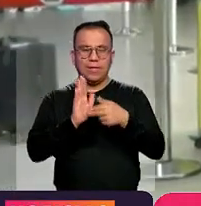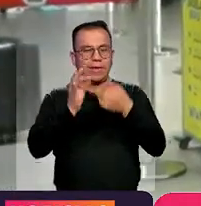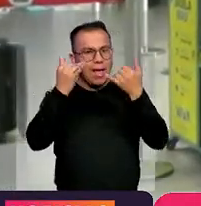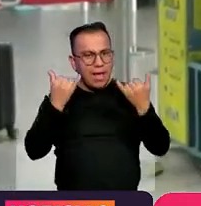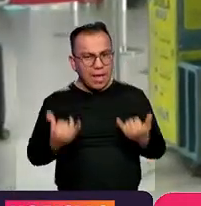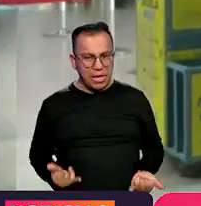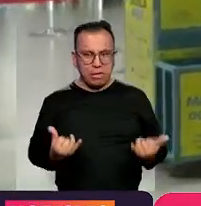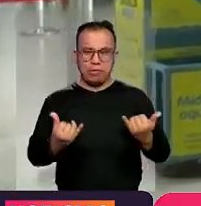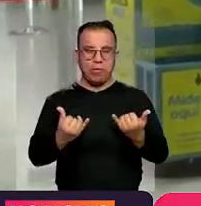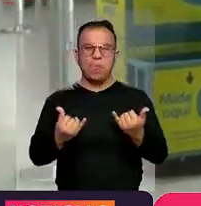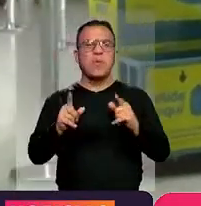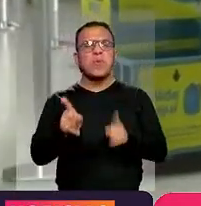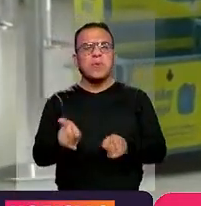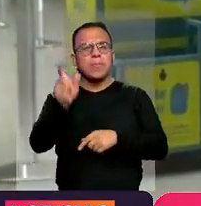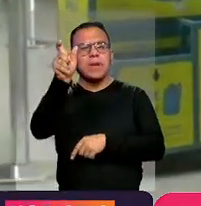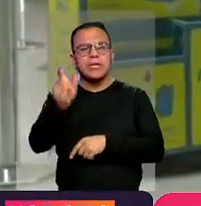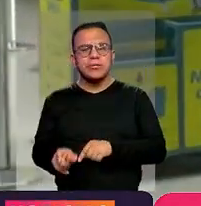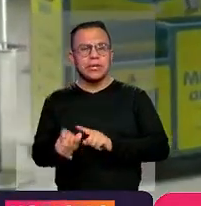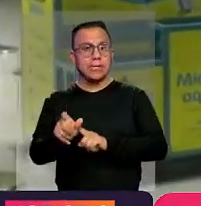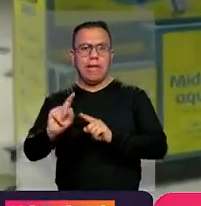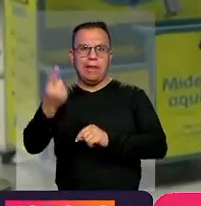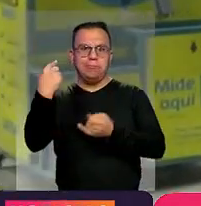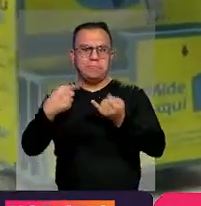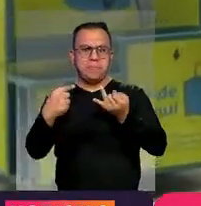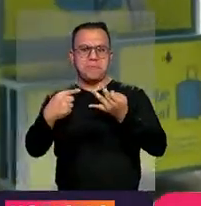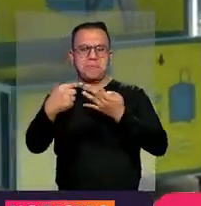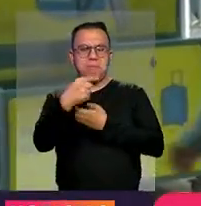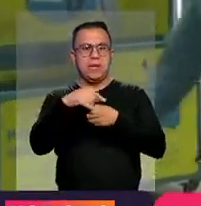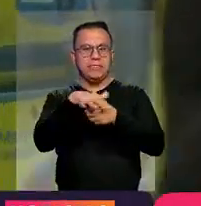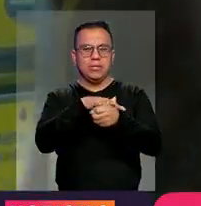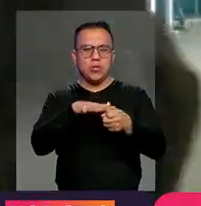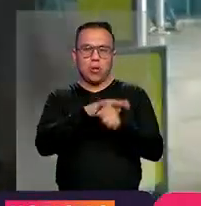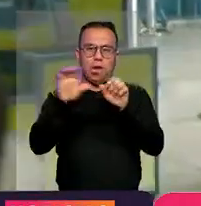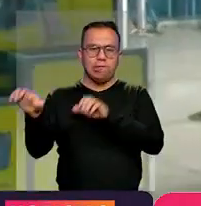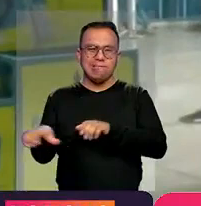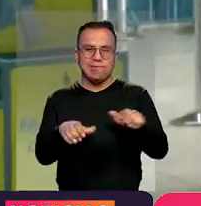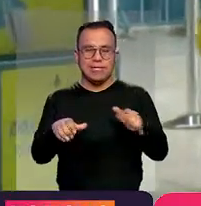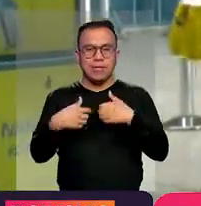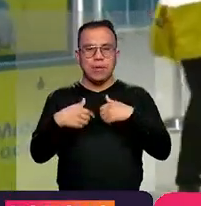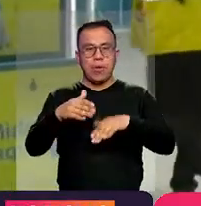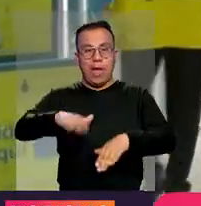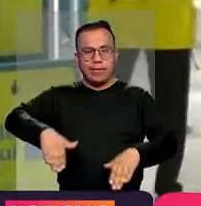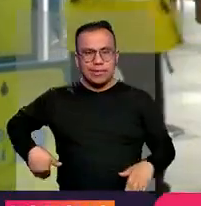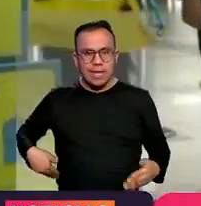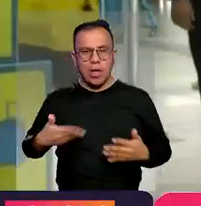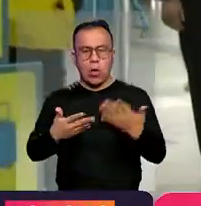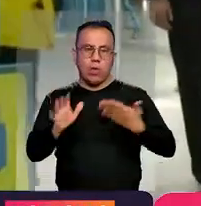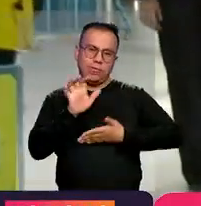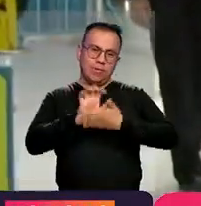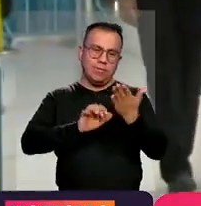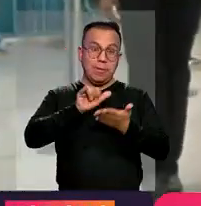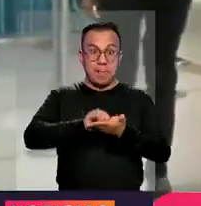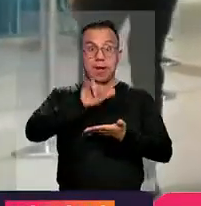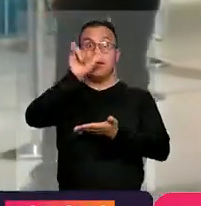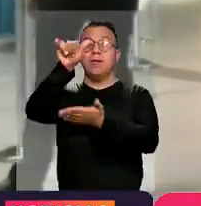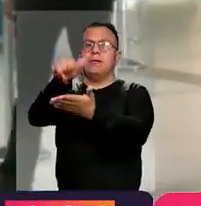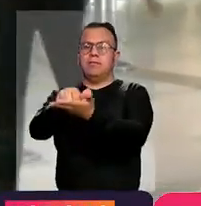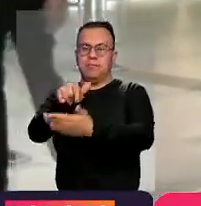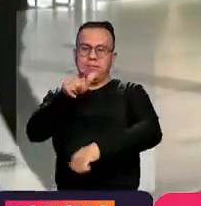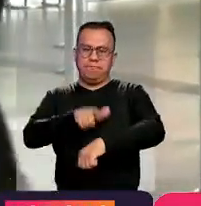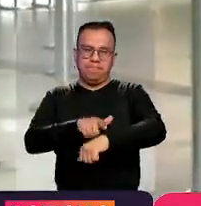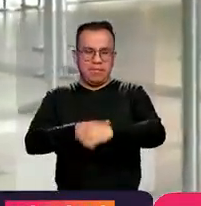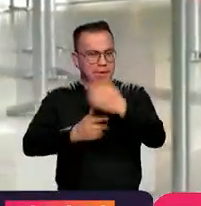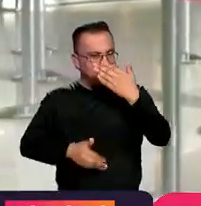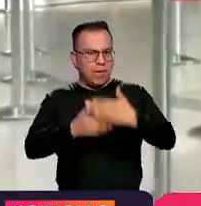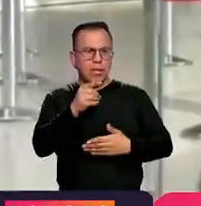viajeros disruptivos, que son aquellos que por diferentes inconvenientes o conductas retrasan los vuelos o evitan que estos lleguen a despegar, y